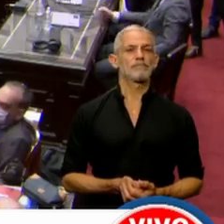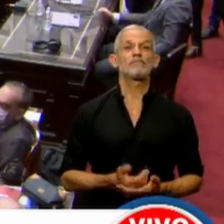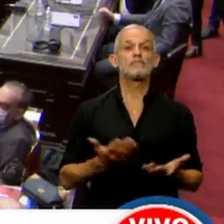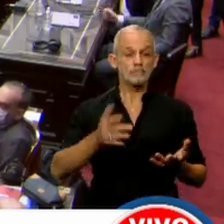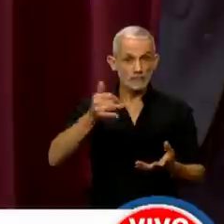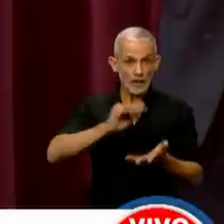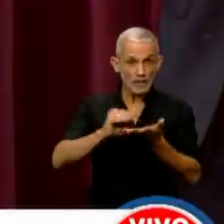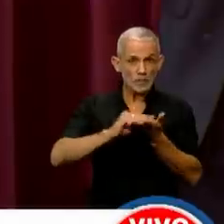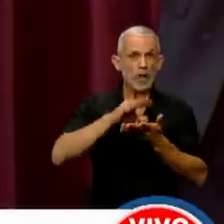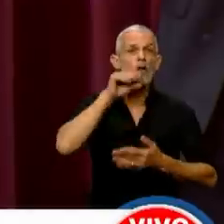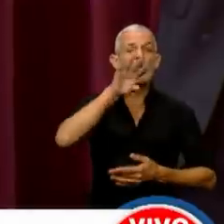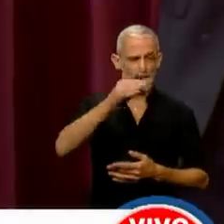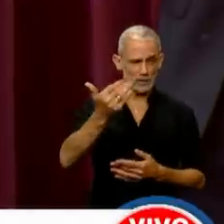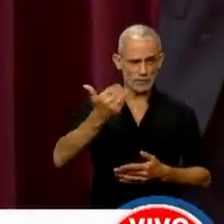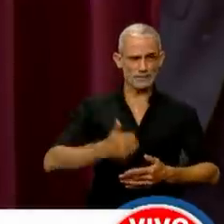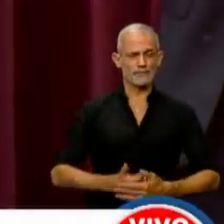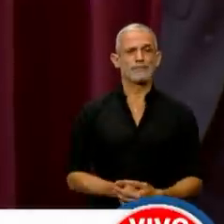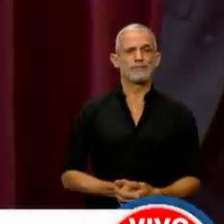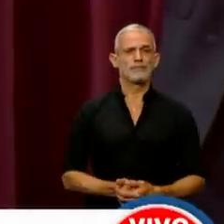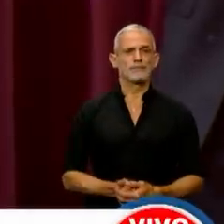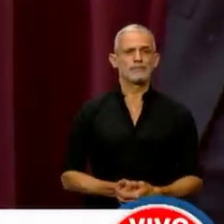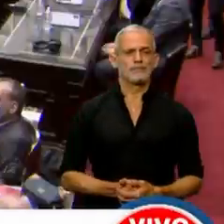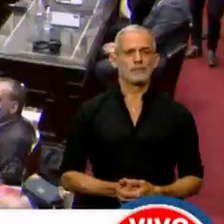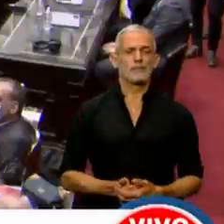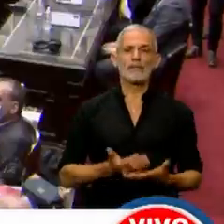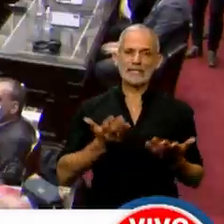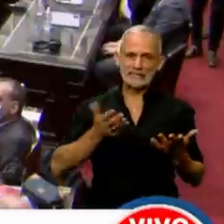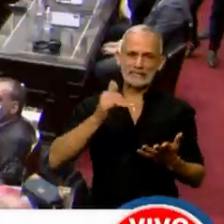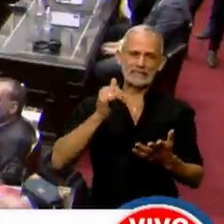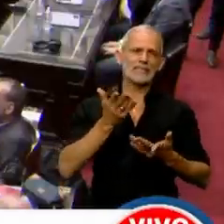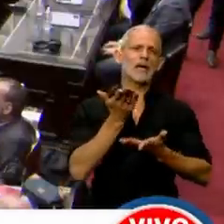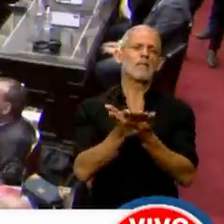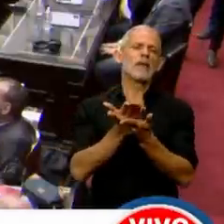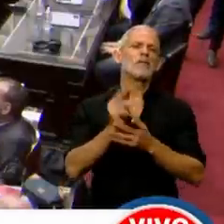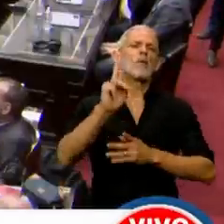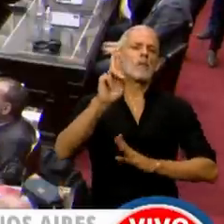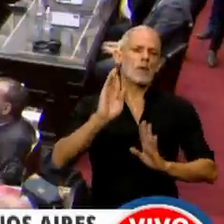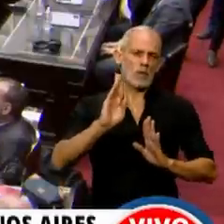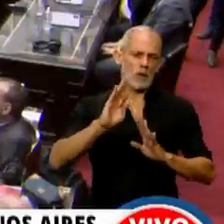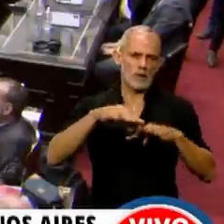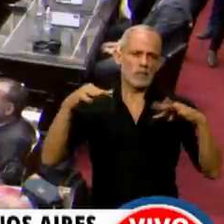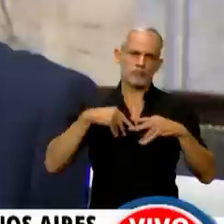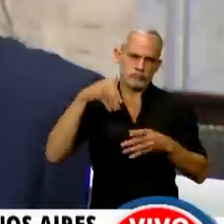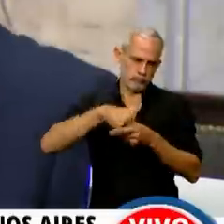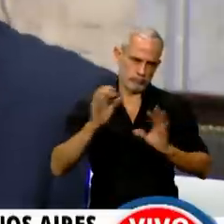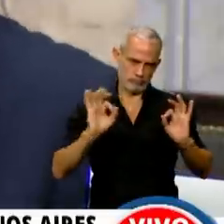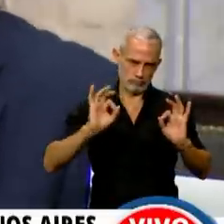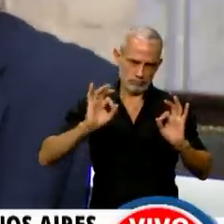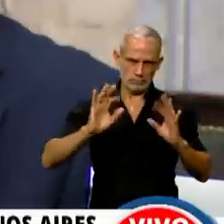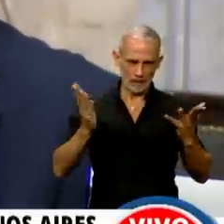si diputado del caño si solicitamos autorización al cuerpo para obtener nos